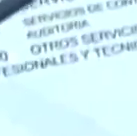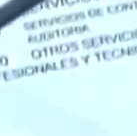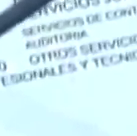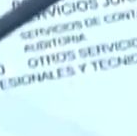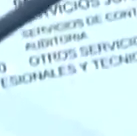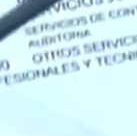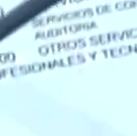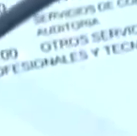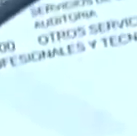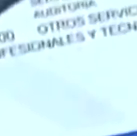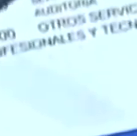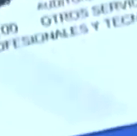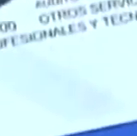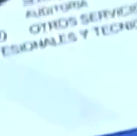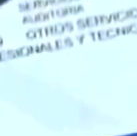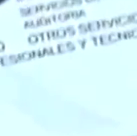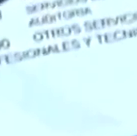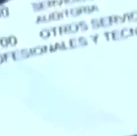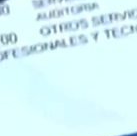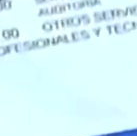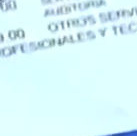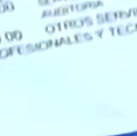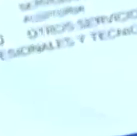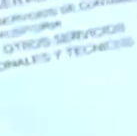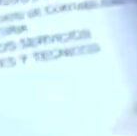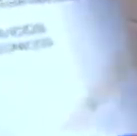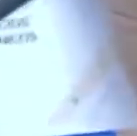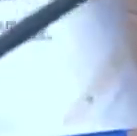ellos llaman Asamblea Nacional recibe